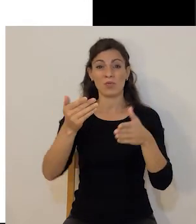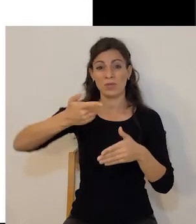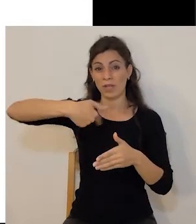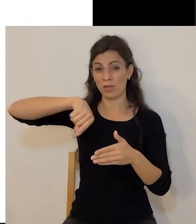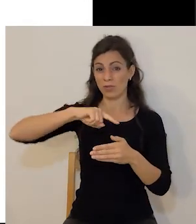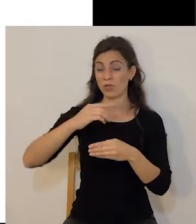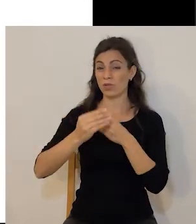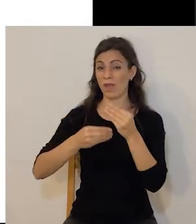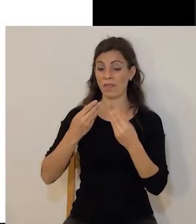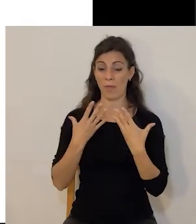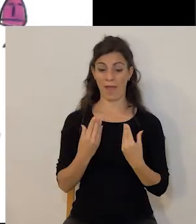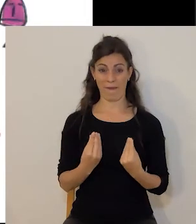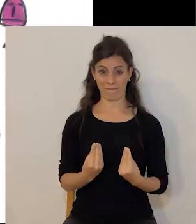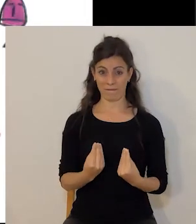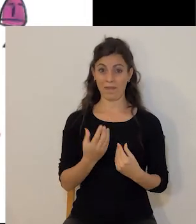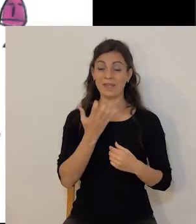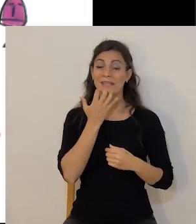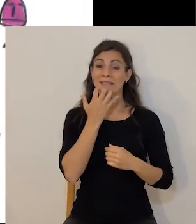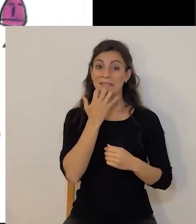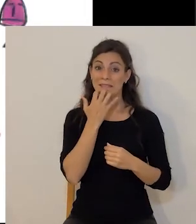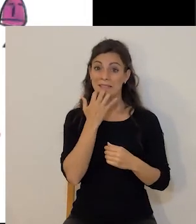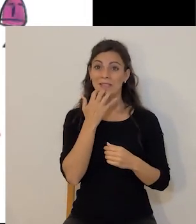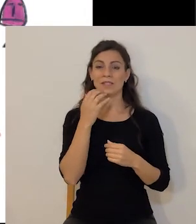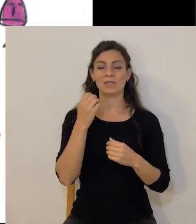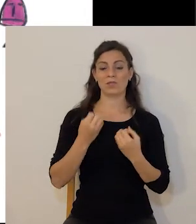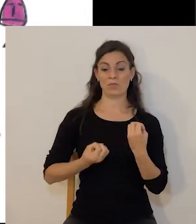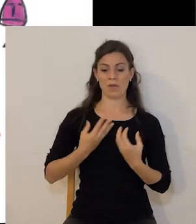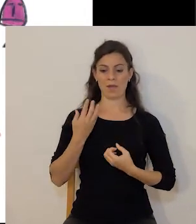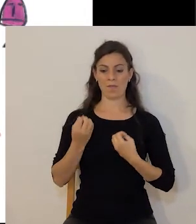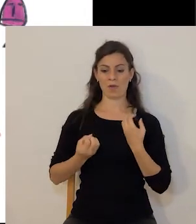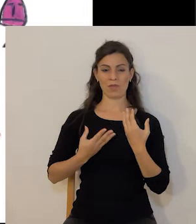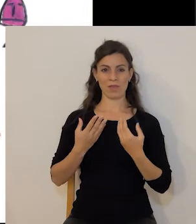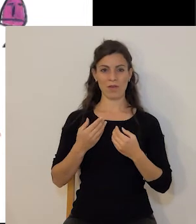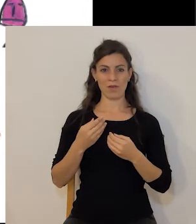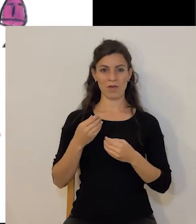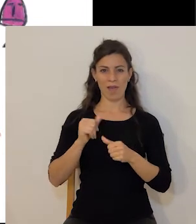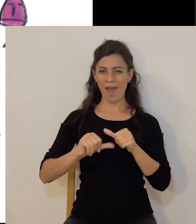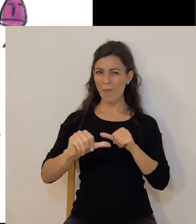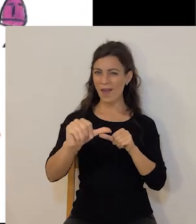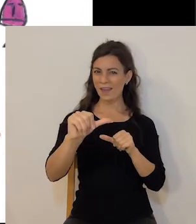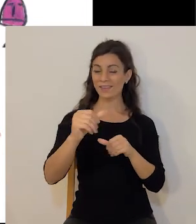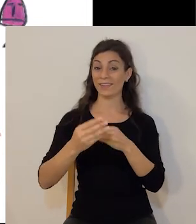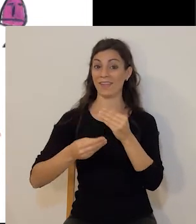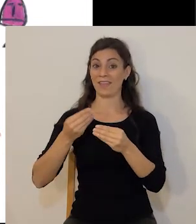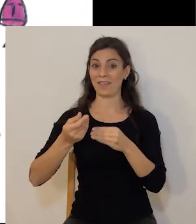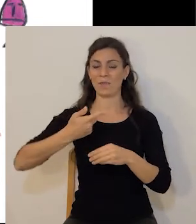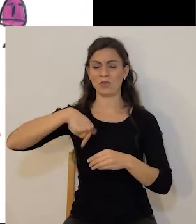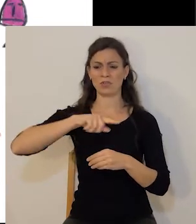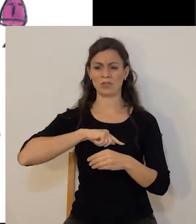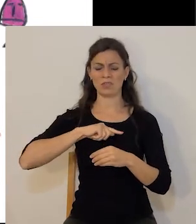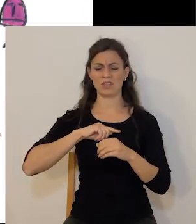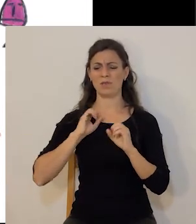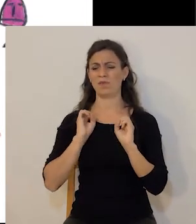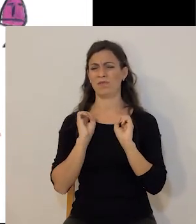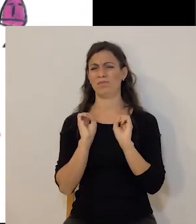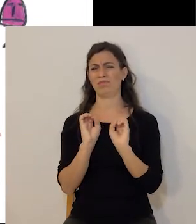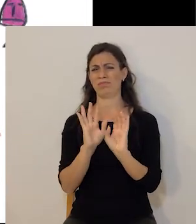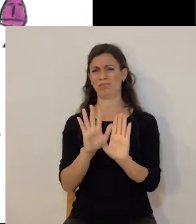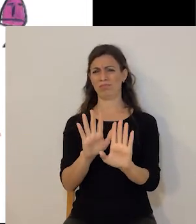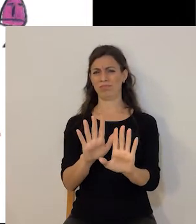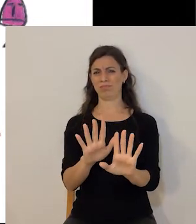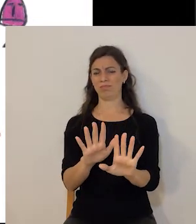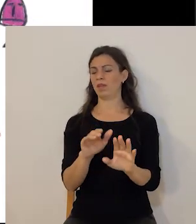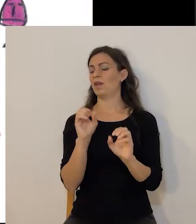hacemos consolidadas, si las hacemos desde una emoción en el que sentimos rechazo, ese rechazo va a ser